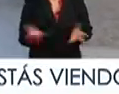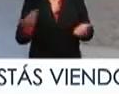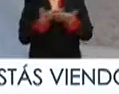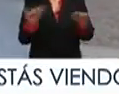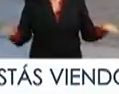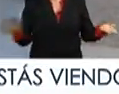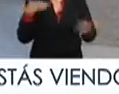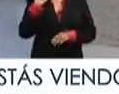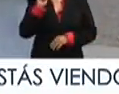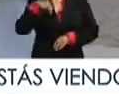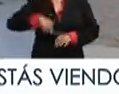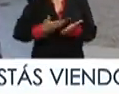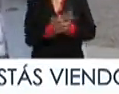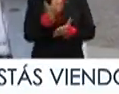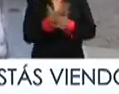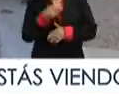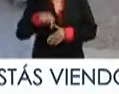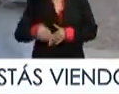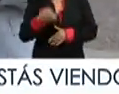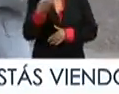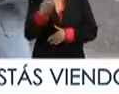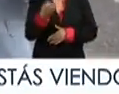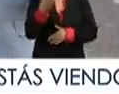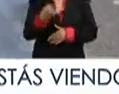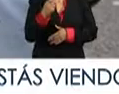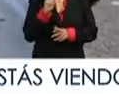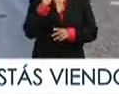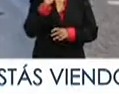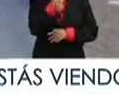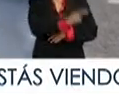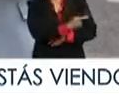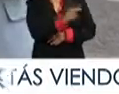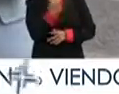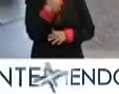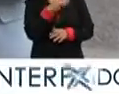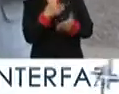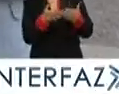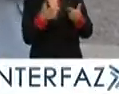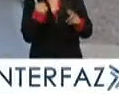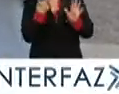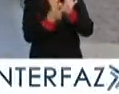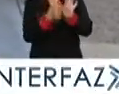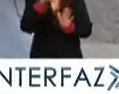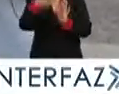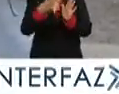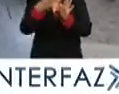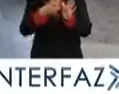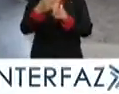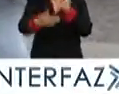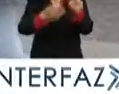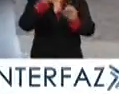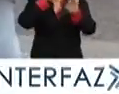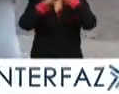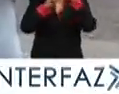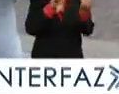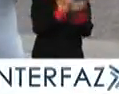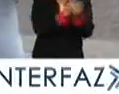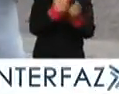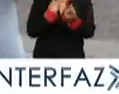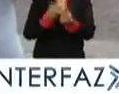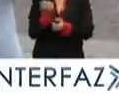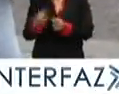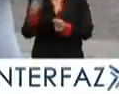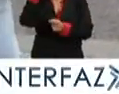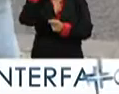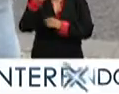Vamos a despedirnos esta mañana con esto que acabamos de ver. De todas formas, les estaremos presentando entrevistas de